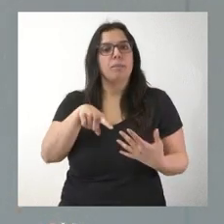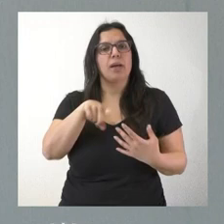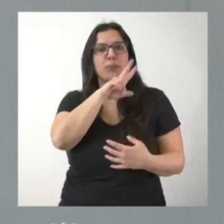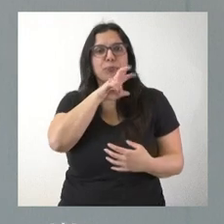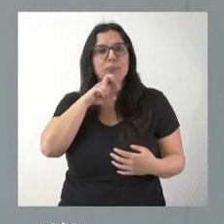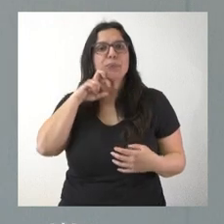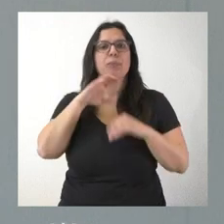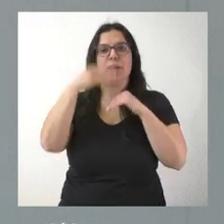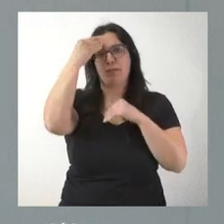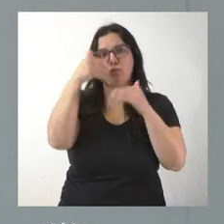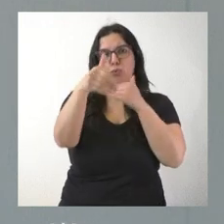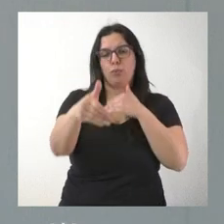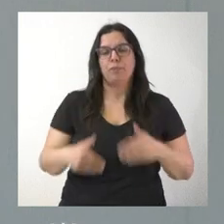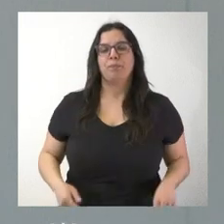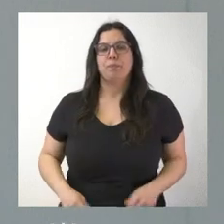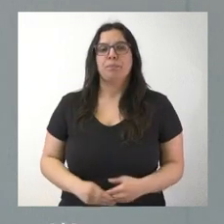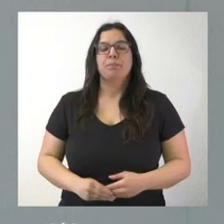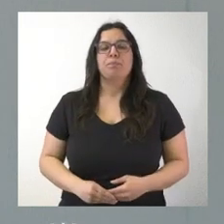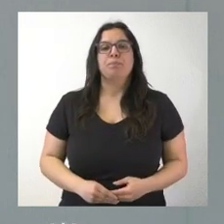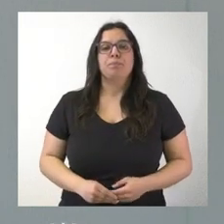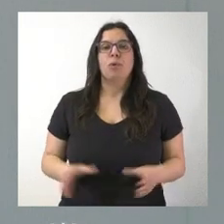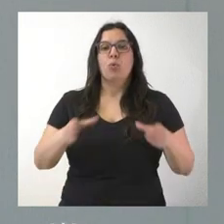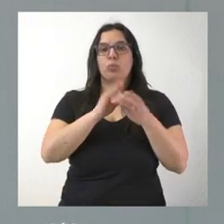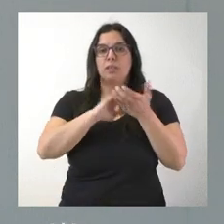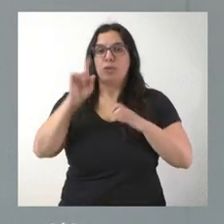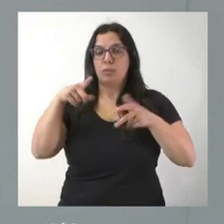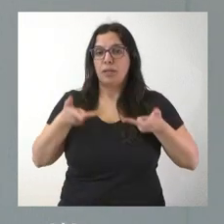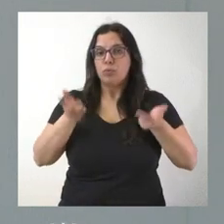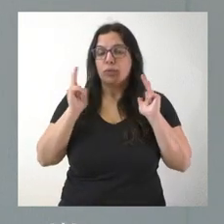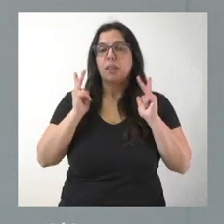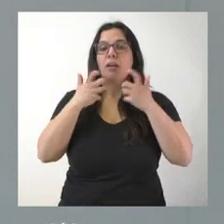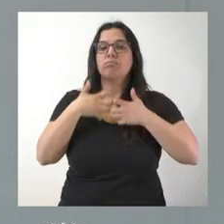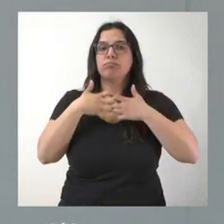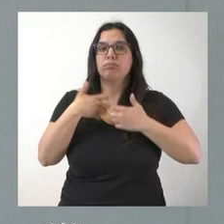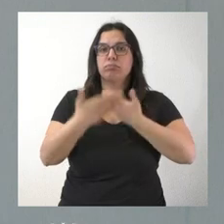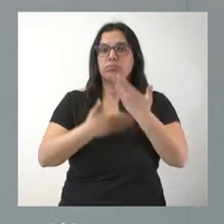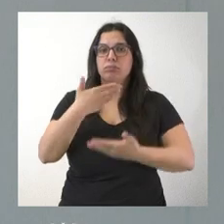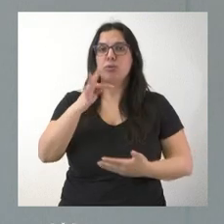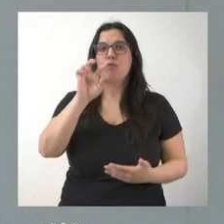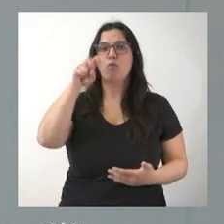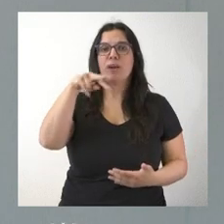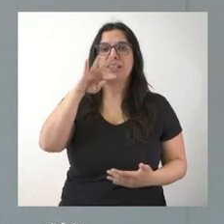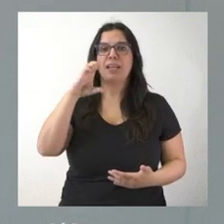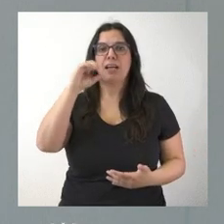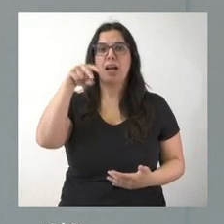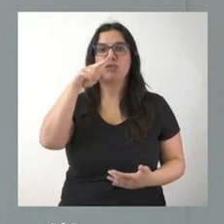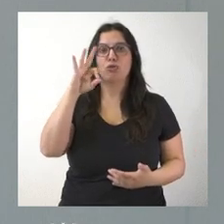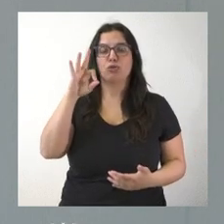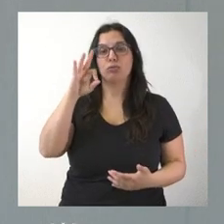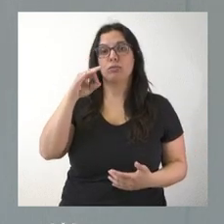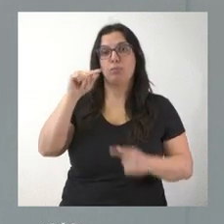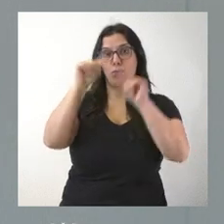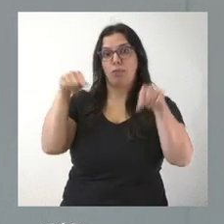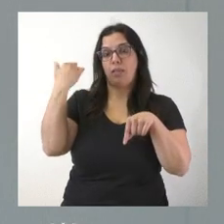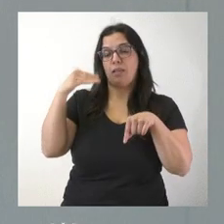pensando en el futuro por otra parte la junta autoriza el funcionamiento de fuente cantos en Soria bajo el